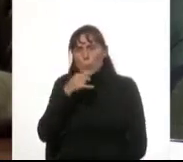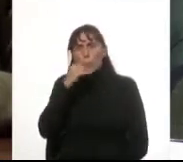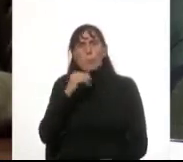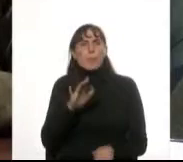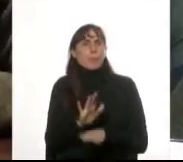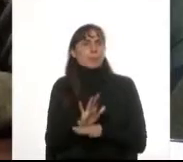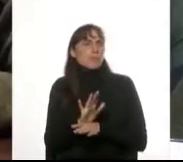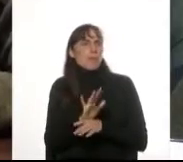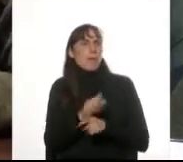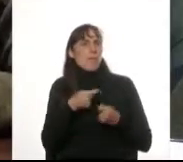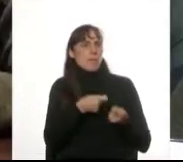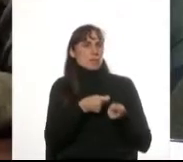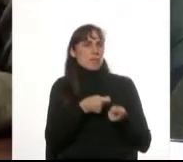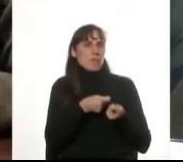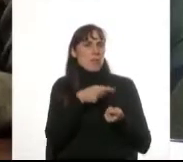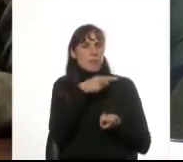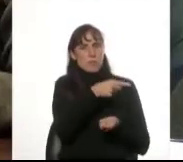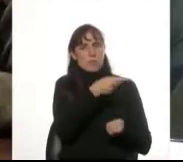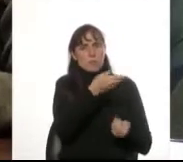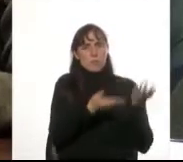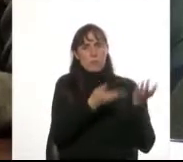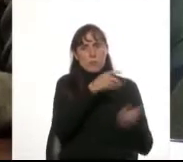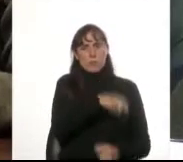Pero además,